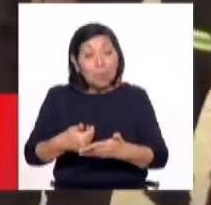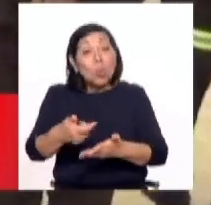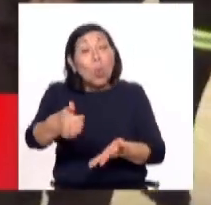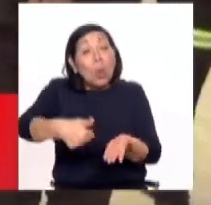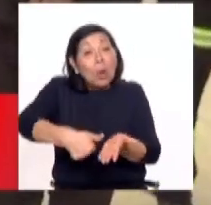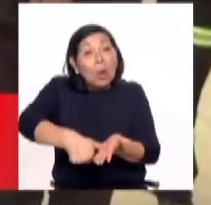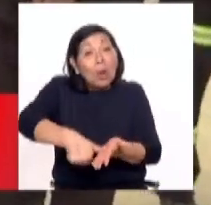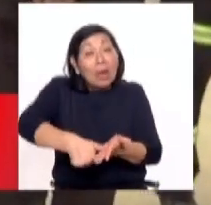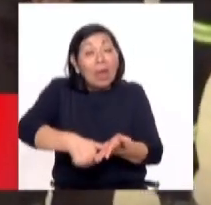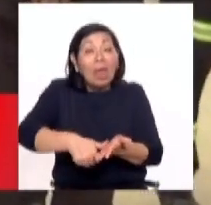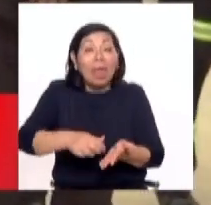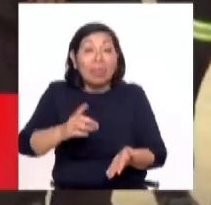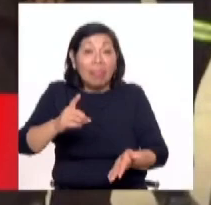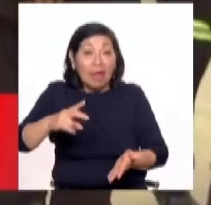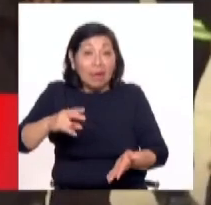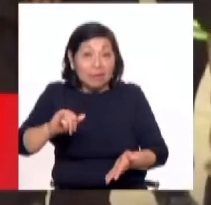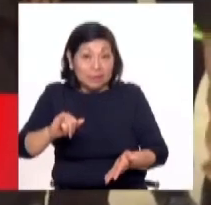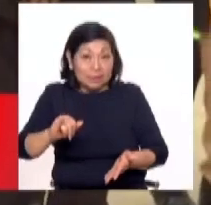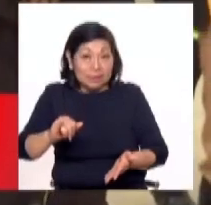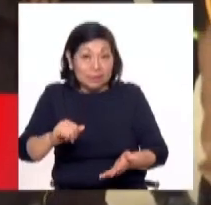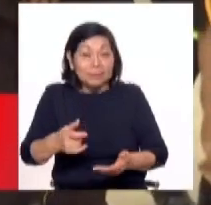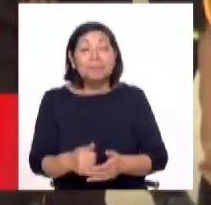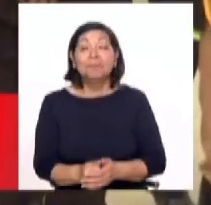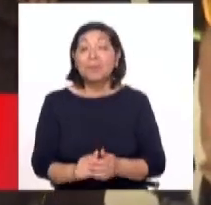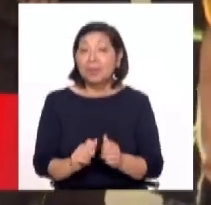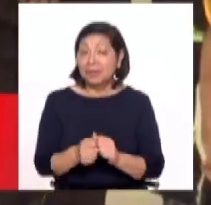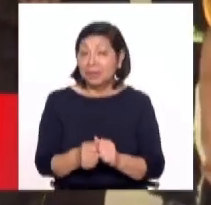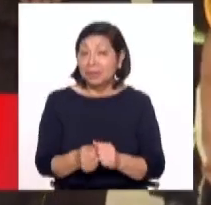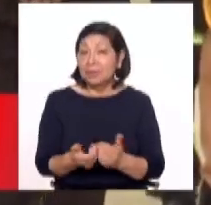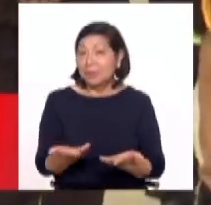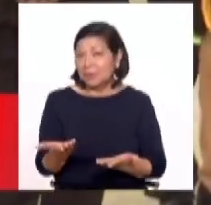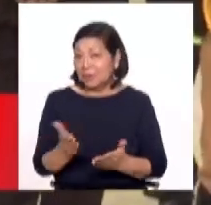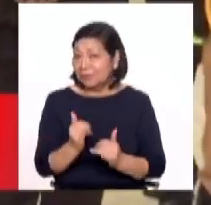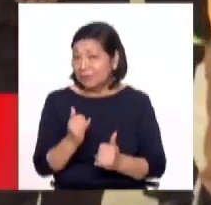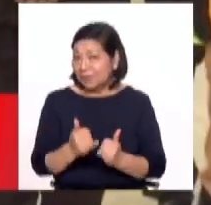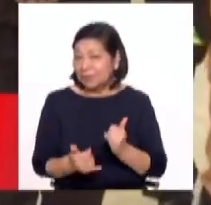documento de identificación y también nuestros tickets. Retornamos a estudios con esta información.